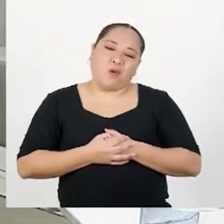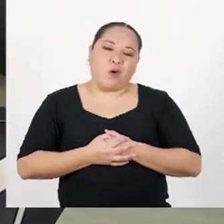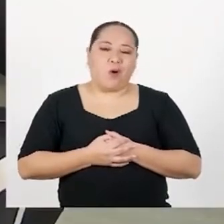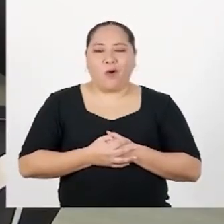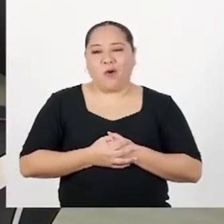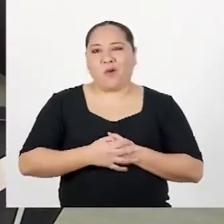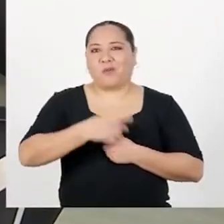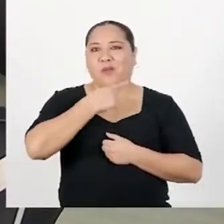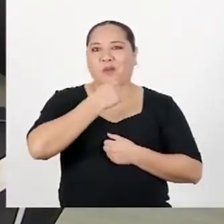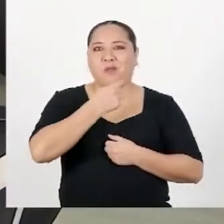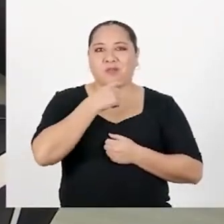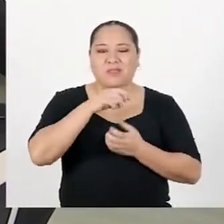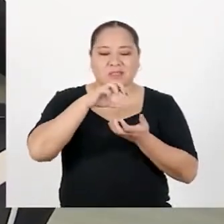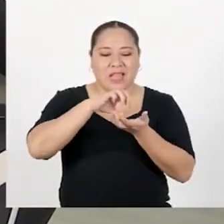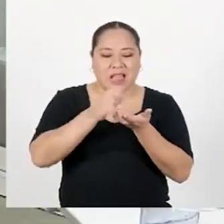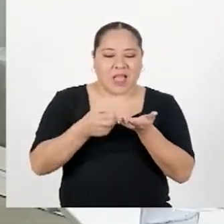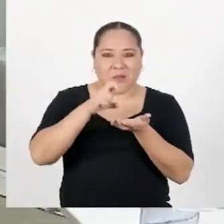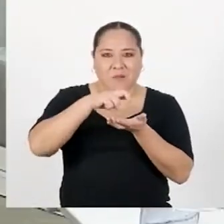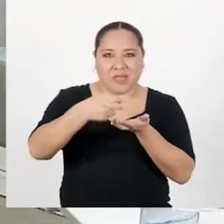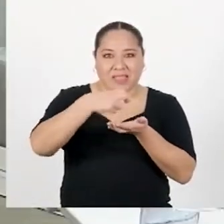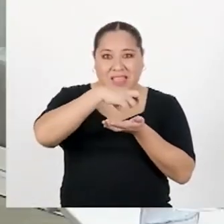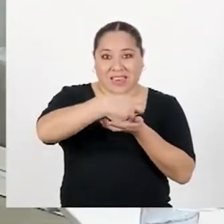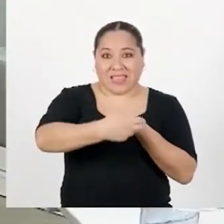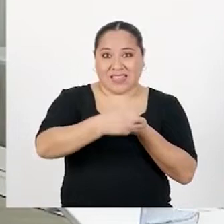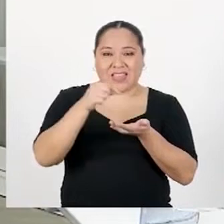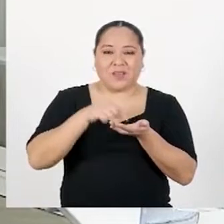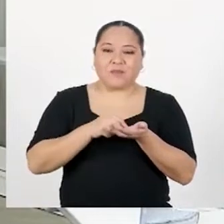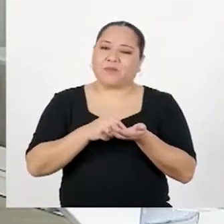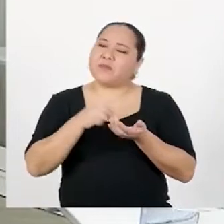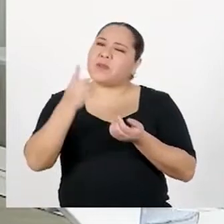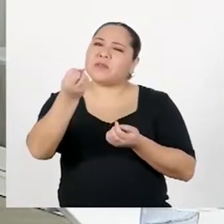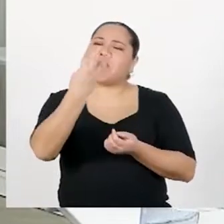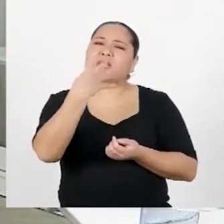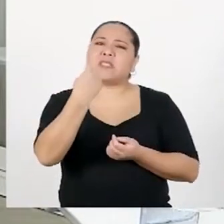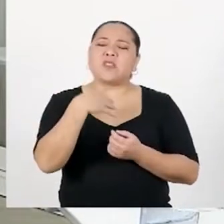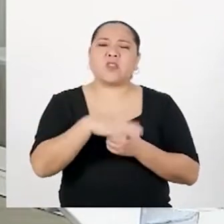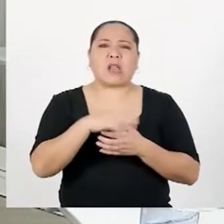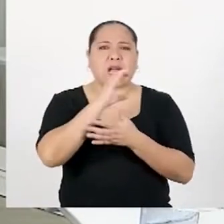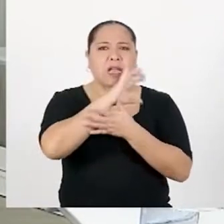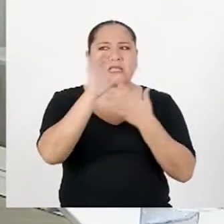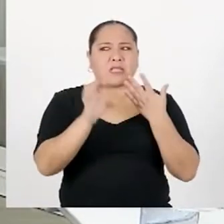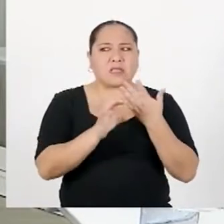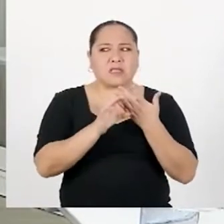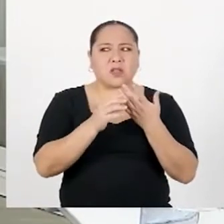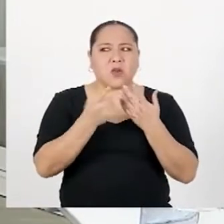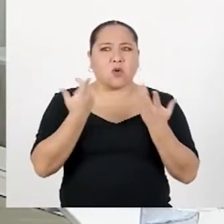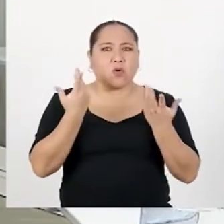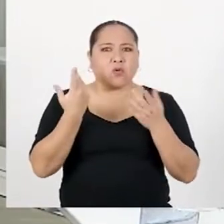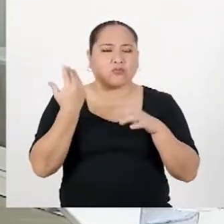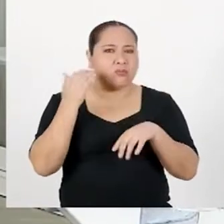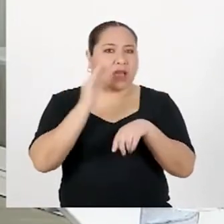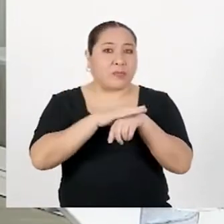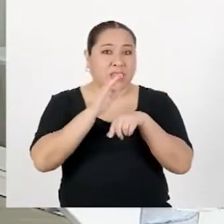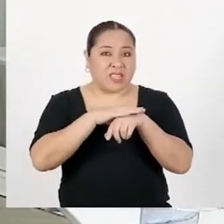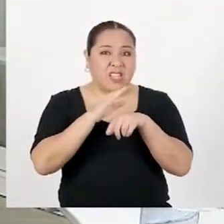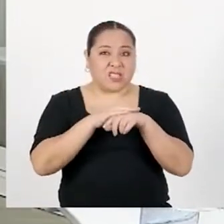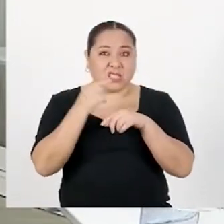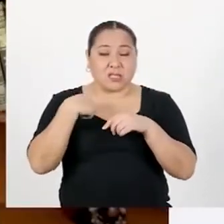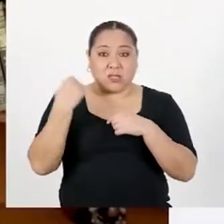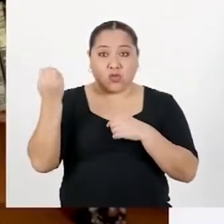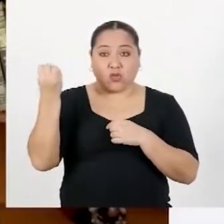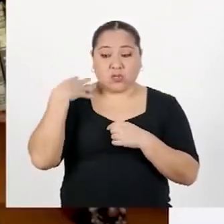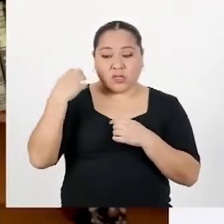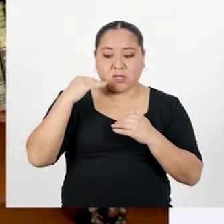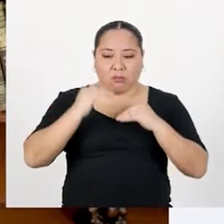Me encanta la mandarina. Me estaba comentando sobre las señales que nos permiten estar alerta ante un desequilibrio del